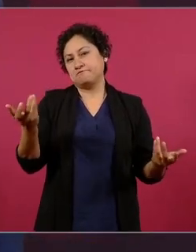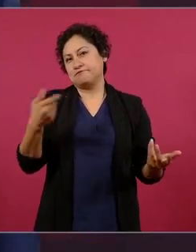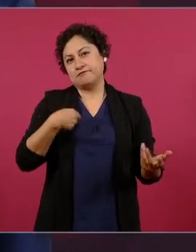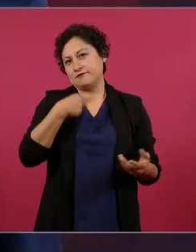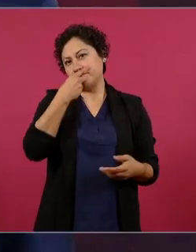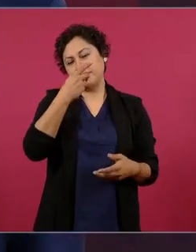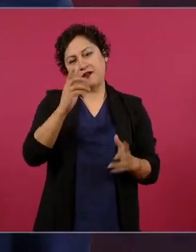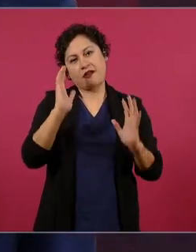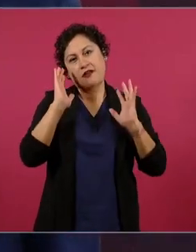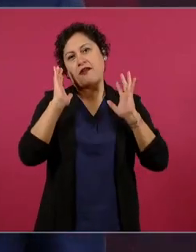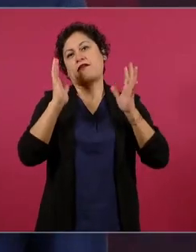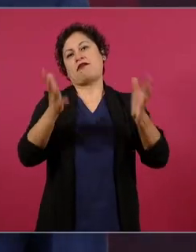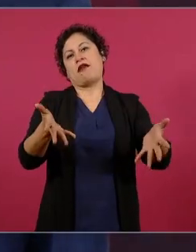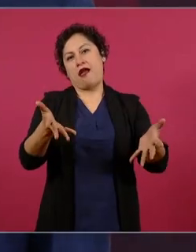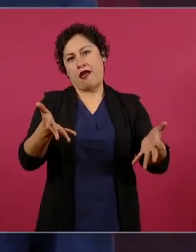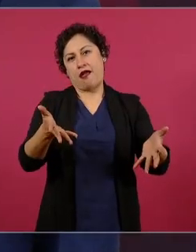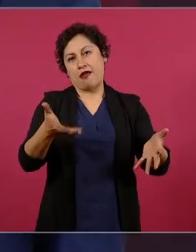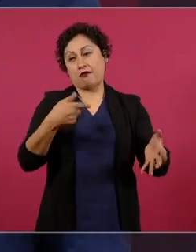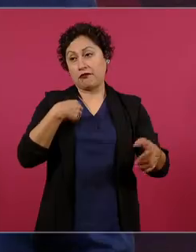ya,